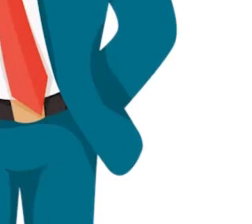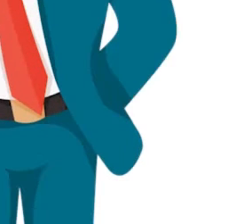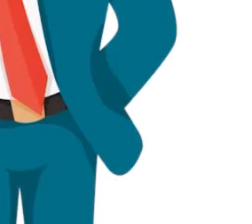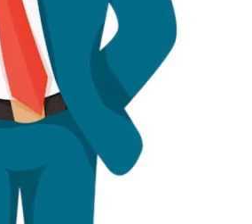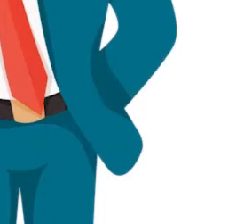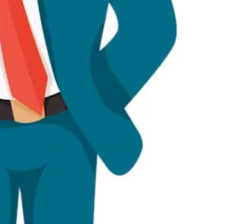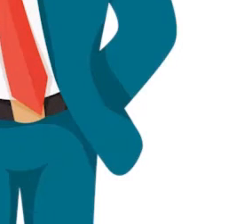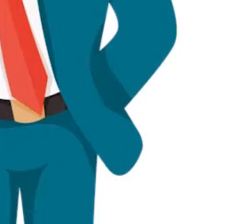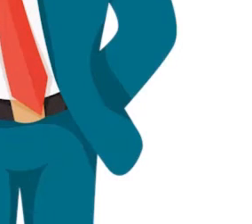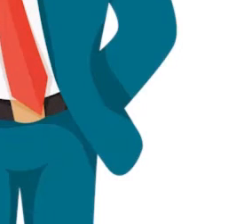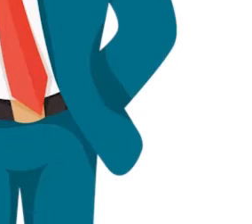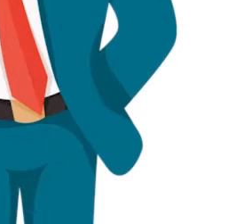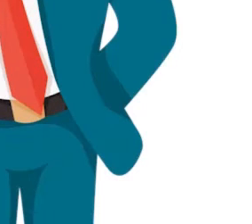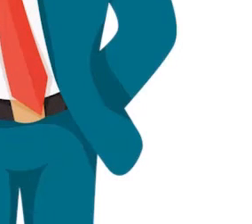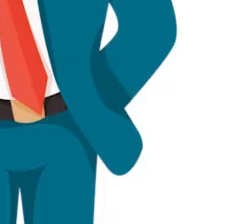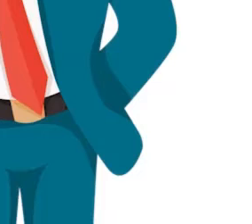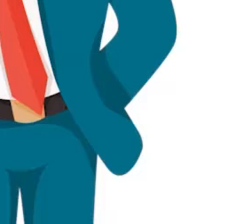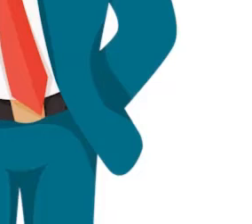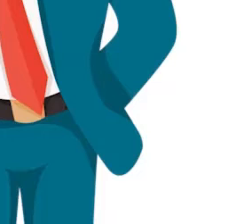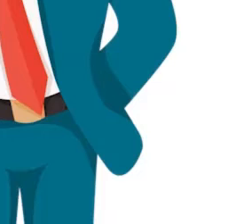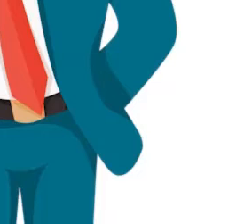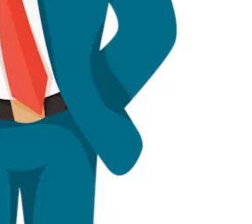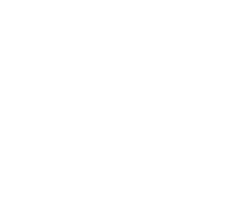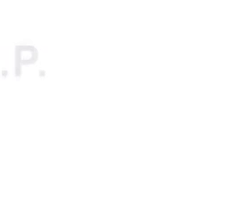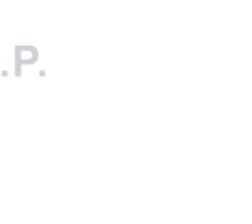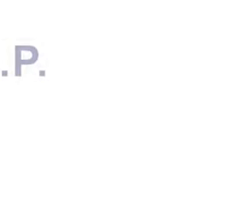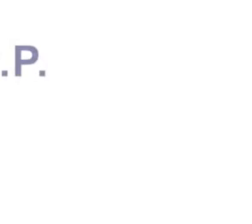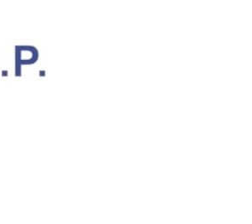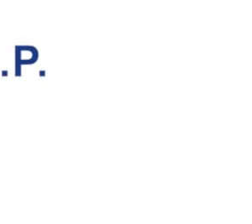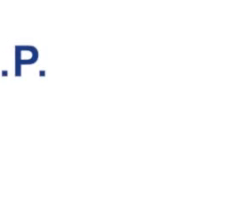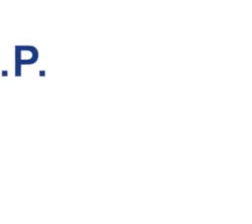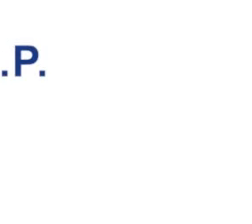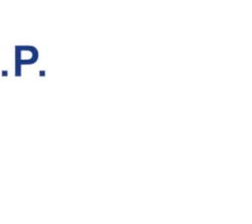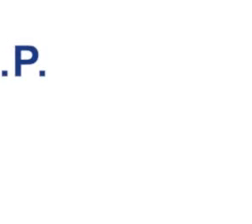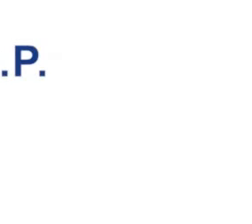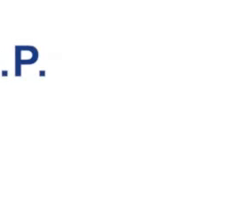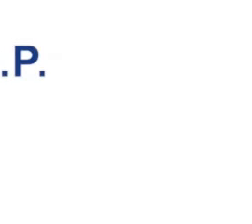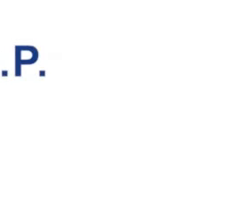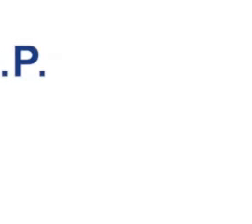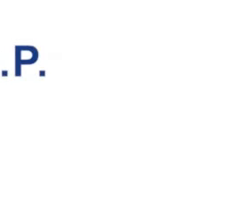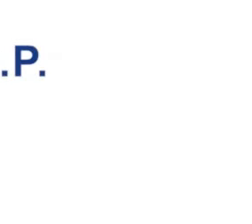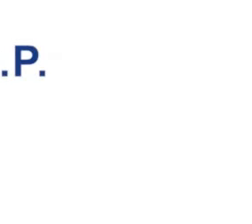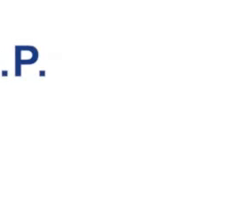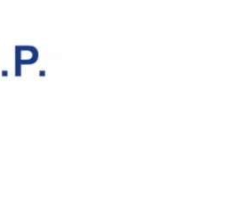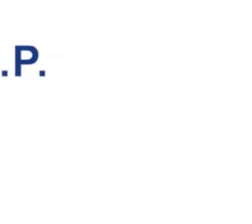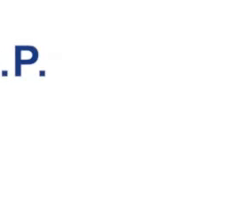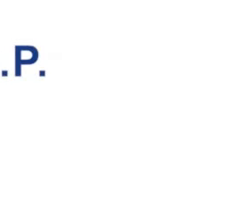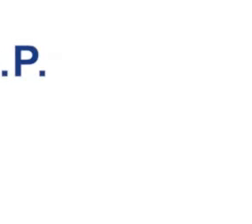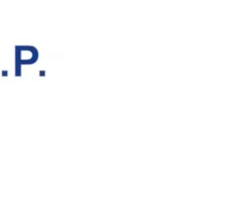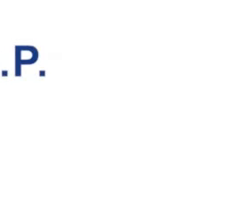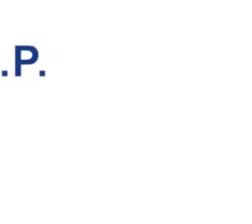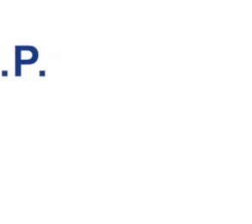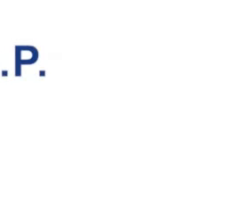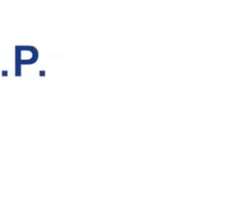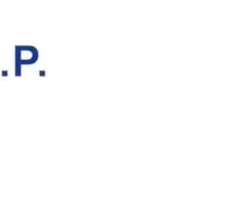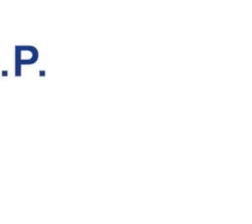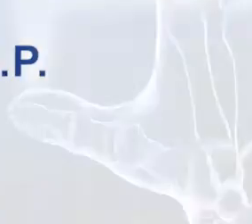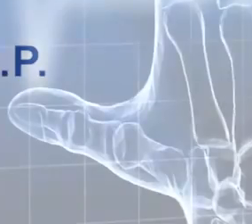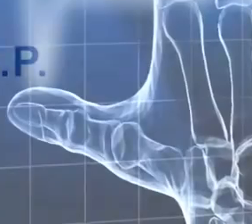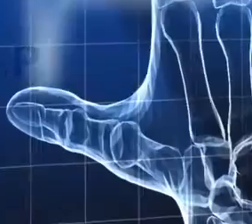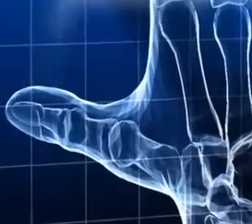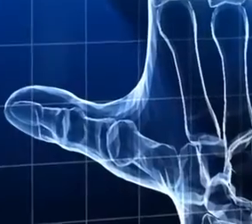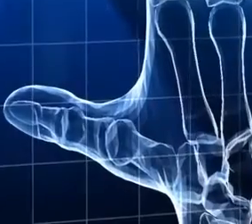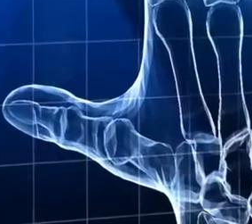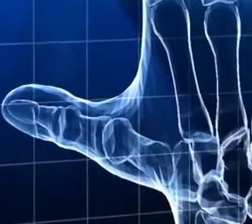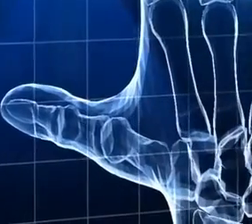la factura de los servicios de acueducto y alcantarillado. Aguas de Barranca Bermeja, toma lo mejor de nosotros.